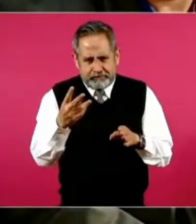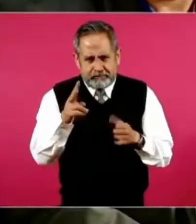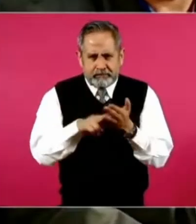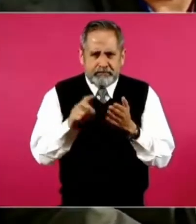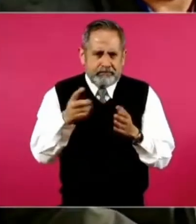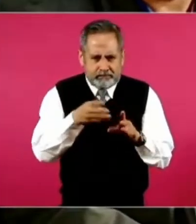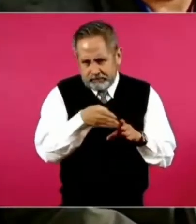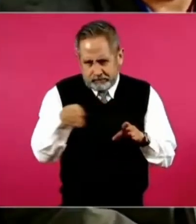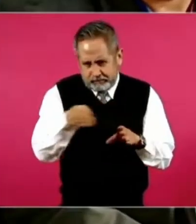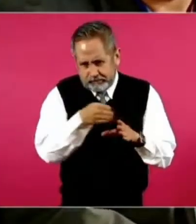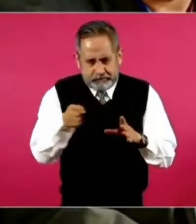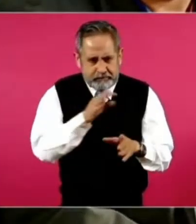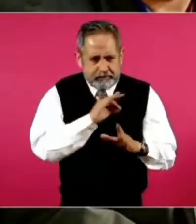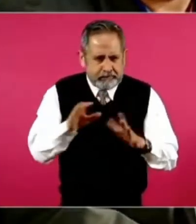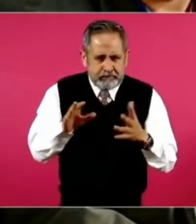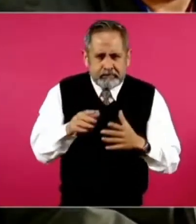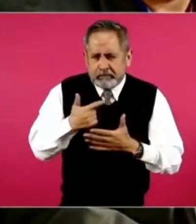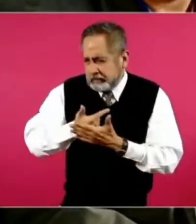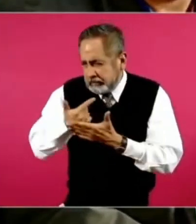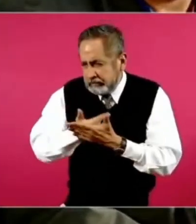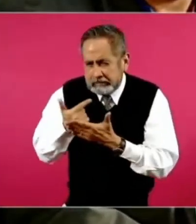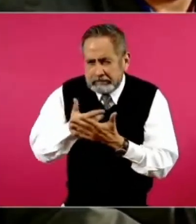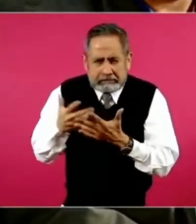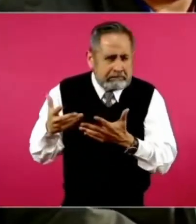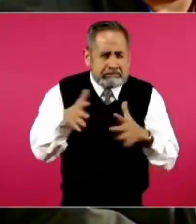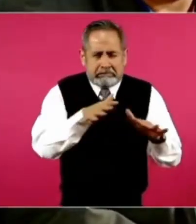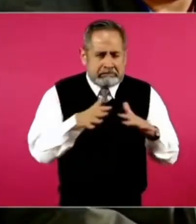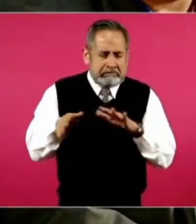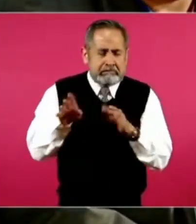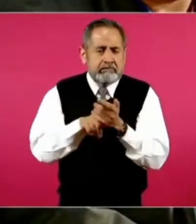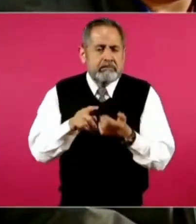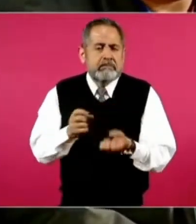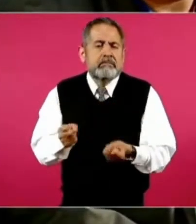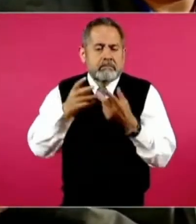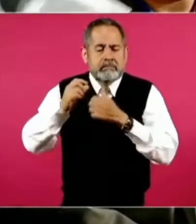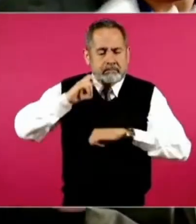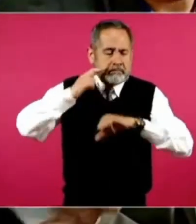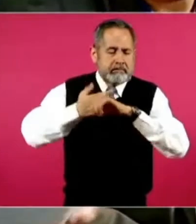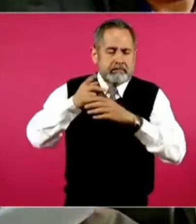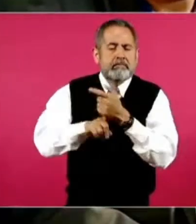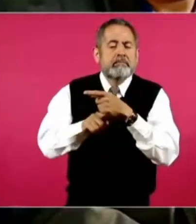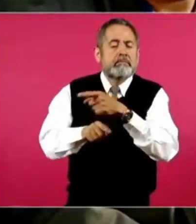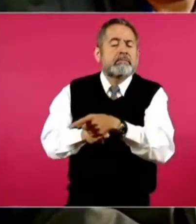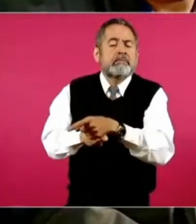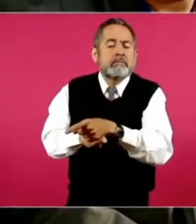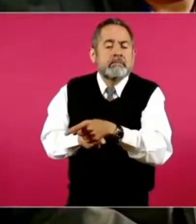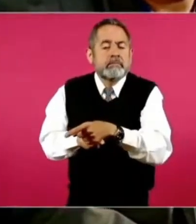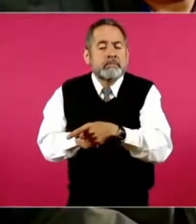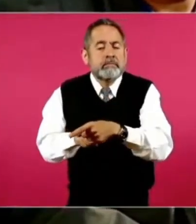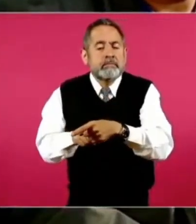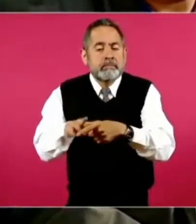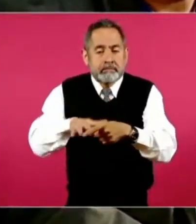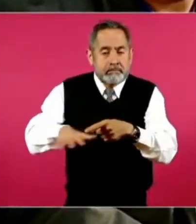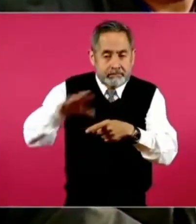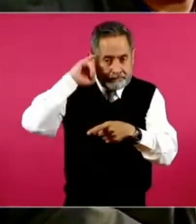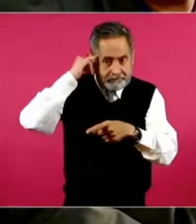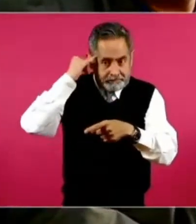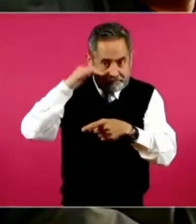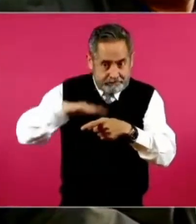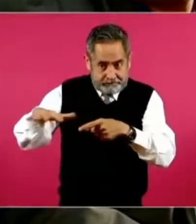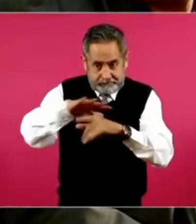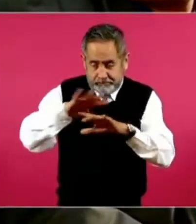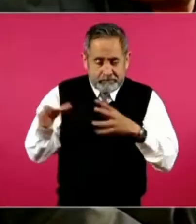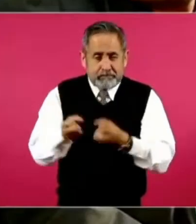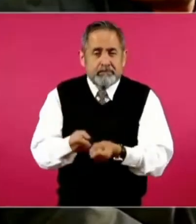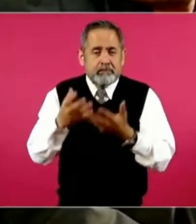2024, la contabilidad que ya hay en lo que toca a la parte de territorio indígena, pues